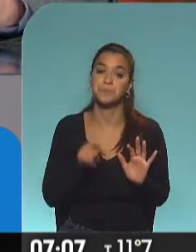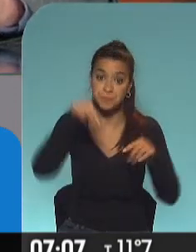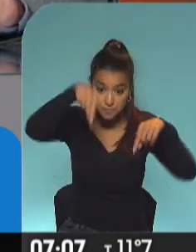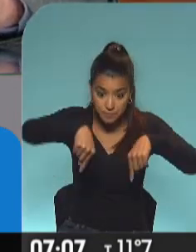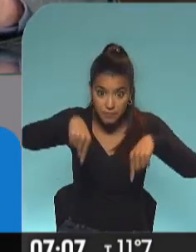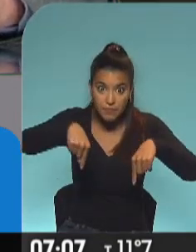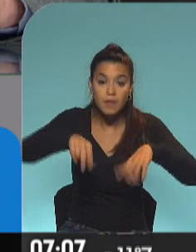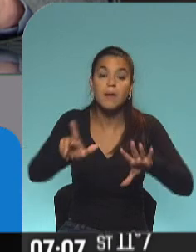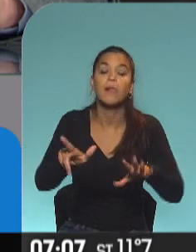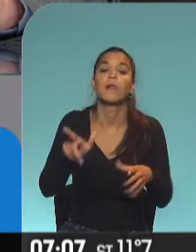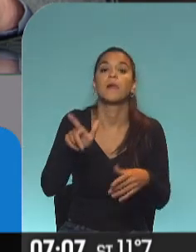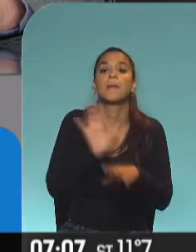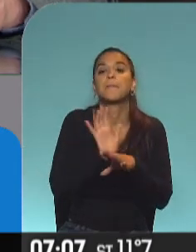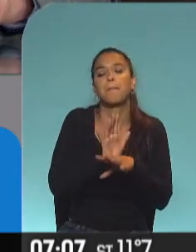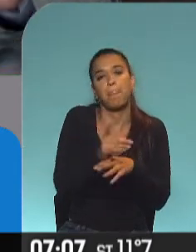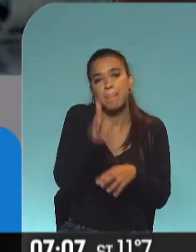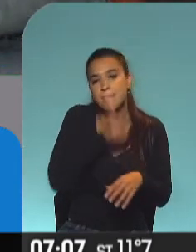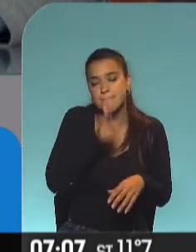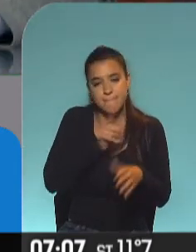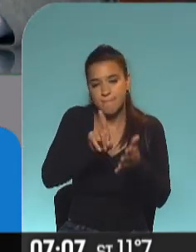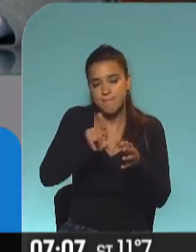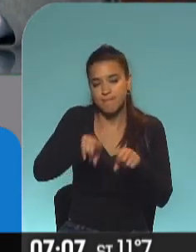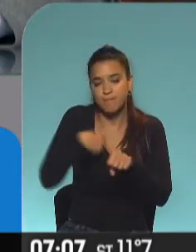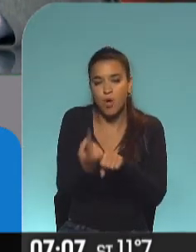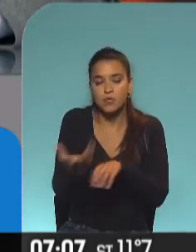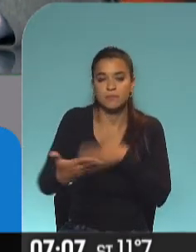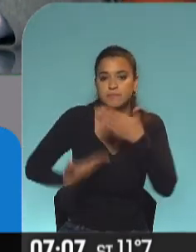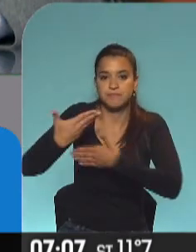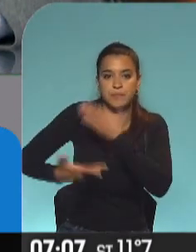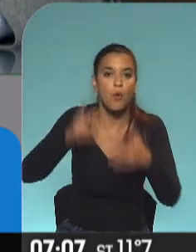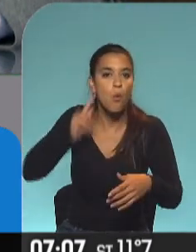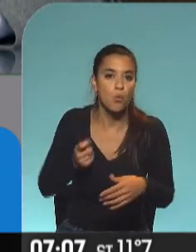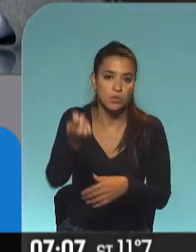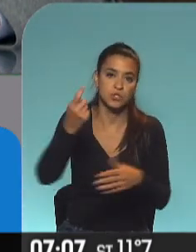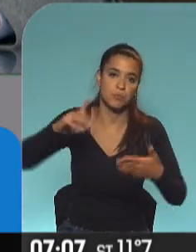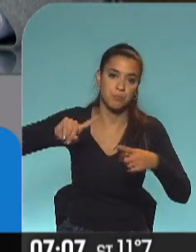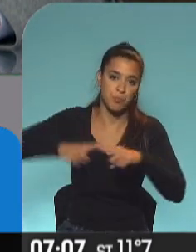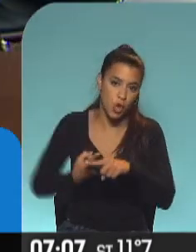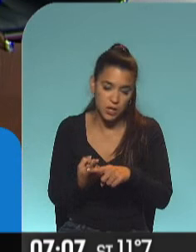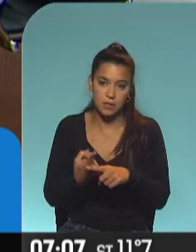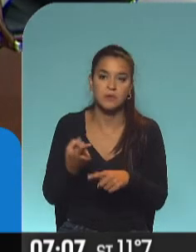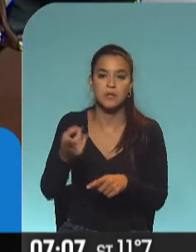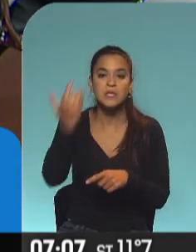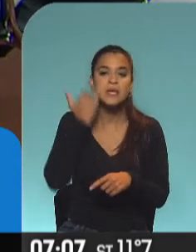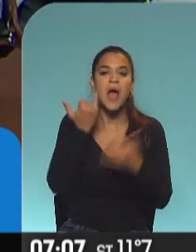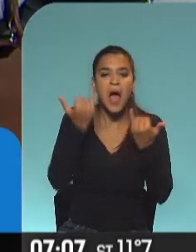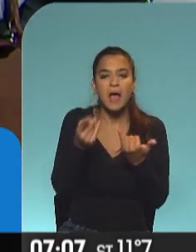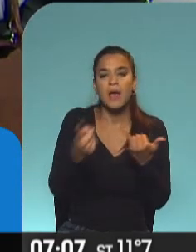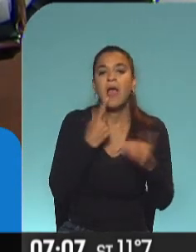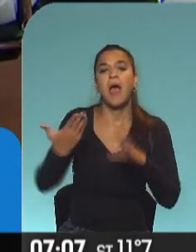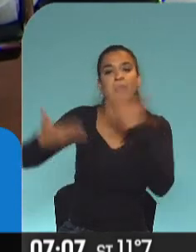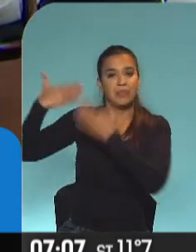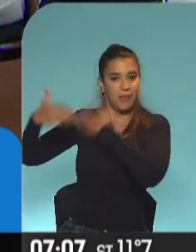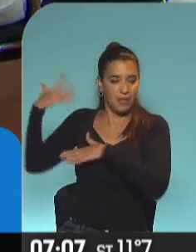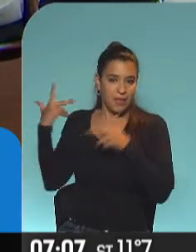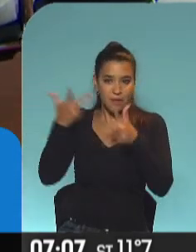momentos parece virtualmente imposible que prospere el pedido de juicio político contra Carlos Rosenkrantz. En principio ya hay una reacción, lo que decíamos a